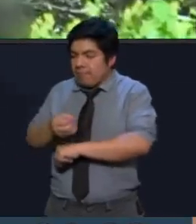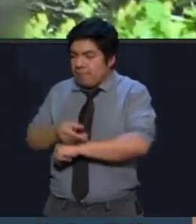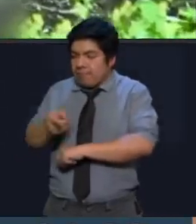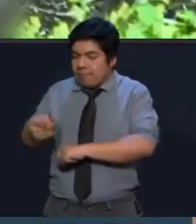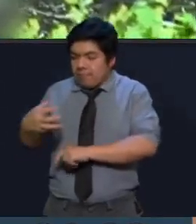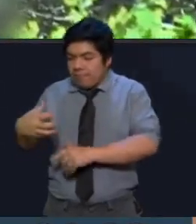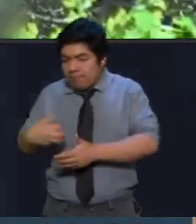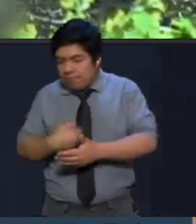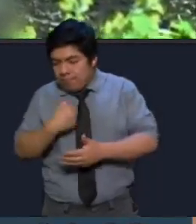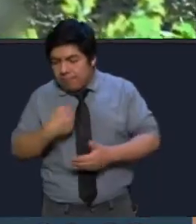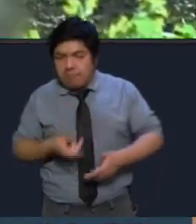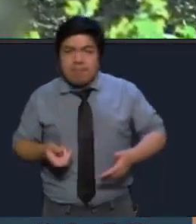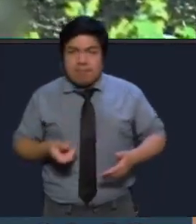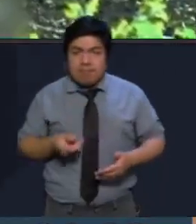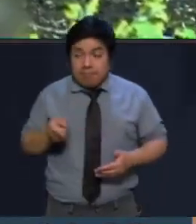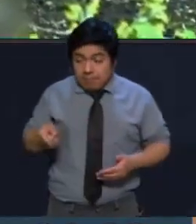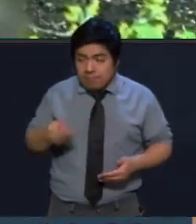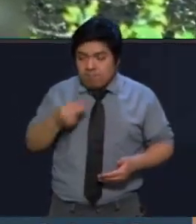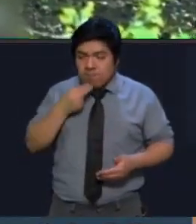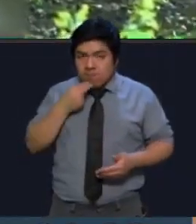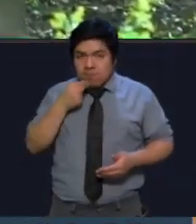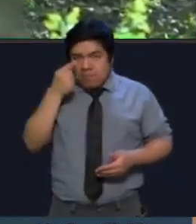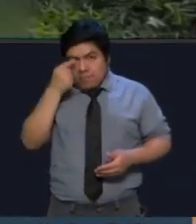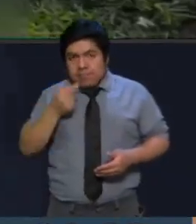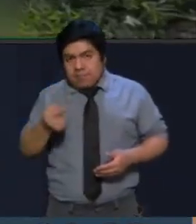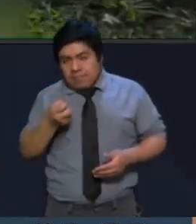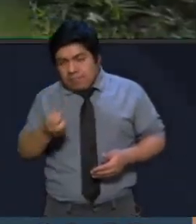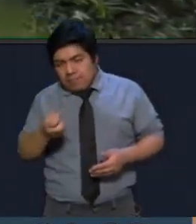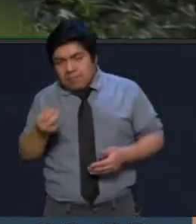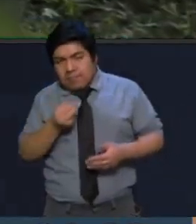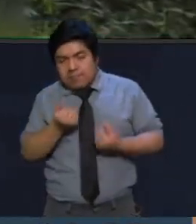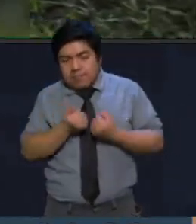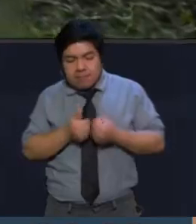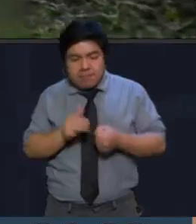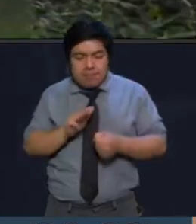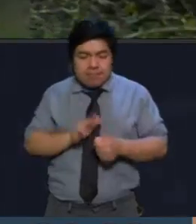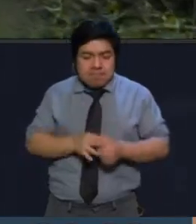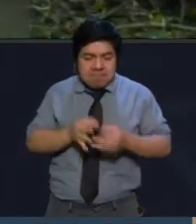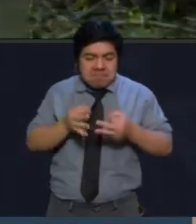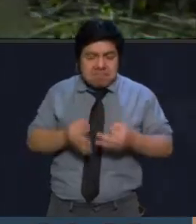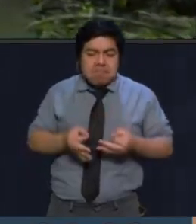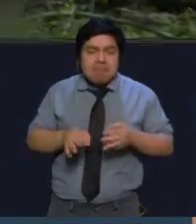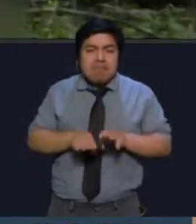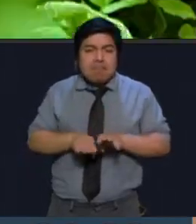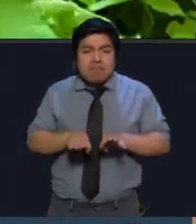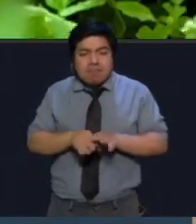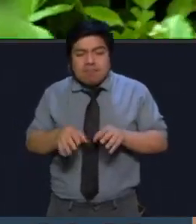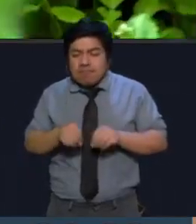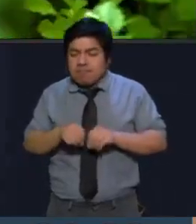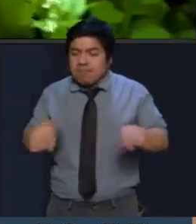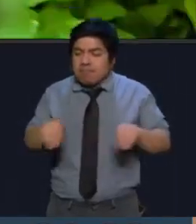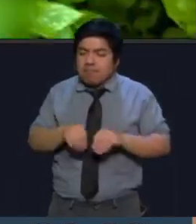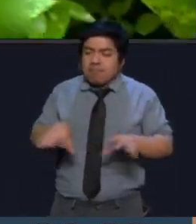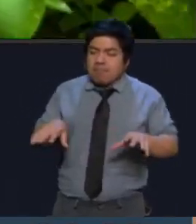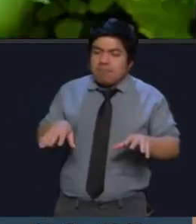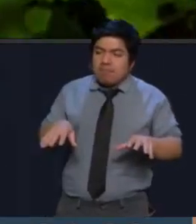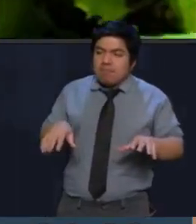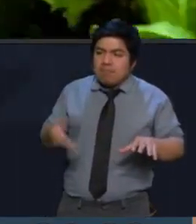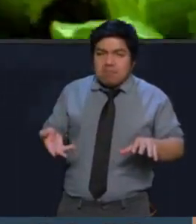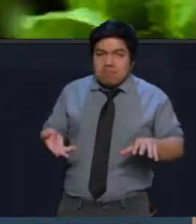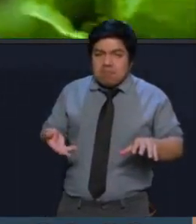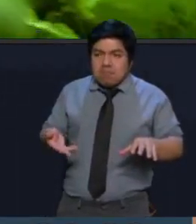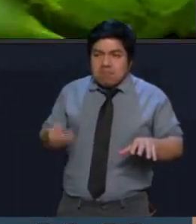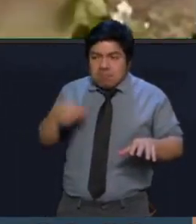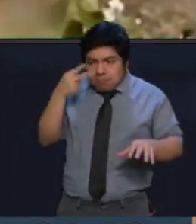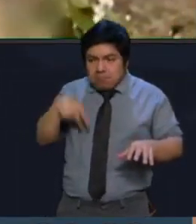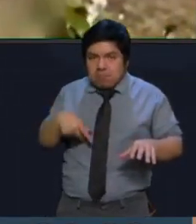apropie, la use. Para eso necesitamos un sistema eficiente de extensionismo. Y yo pregunto, ¿dónde está el extensionismo